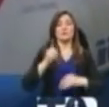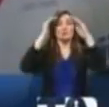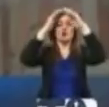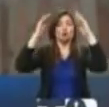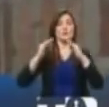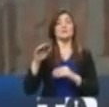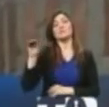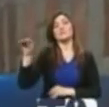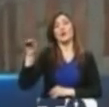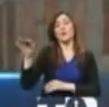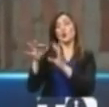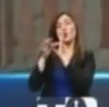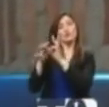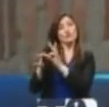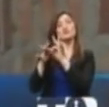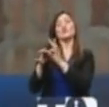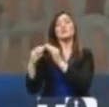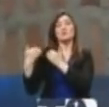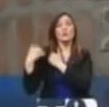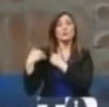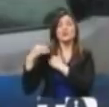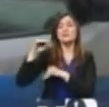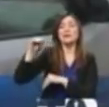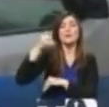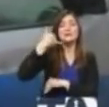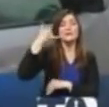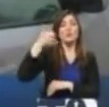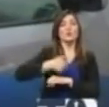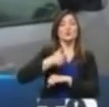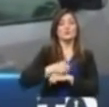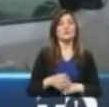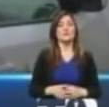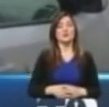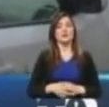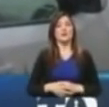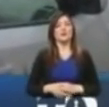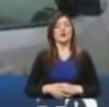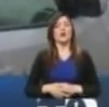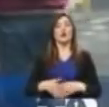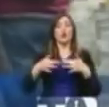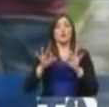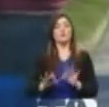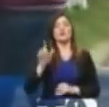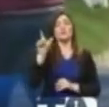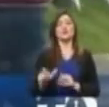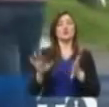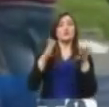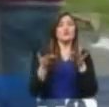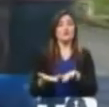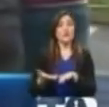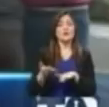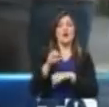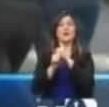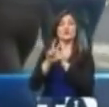vivienda fueron alertados por sus compañeros, que se encargaron de dar la alerta a las autoridades, quienes confirmaron el deceso de un obrero de la construcción